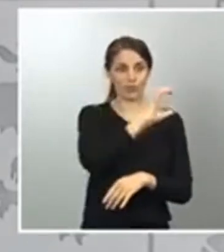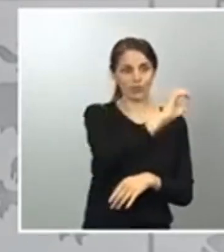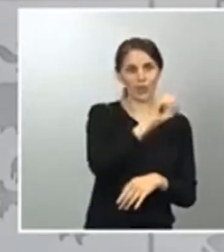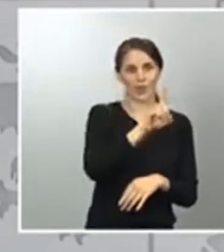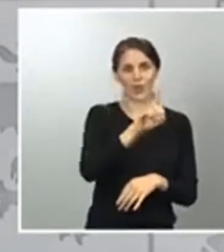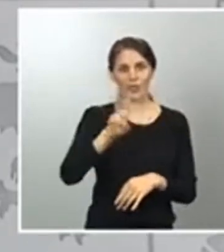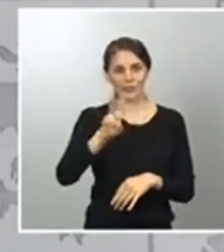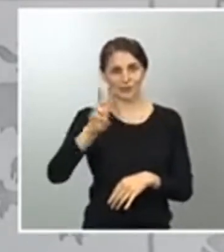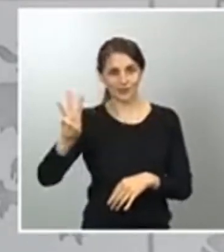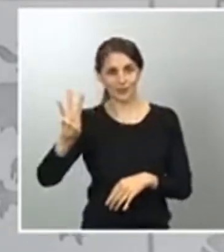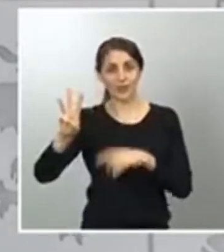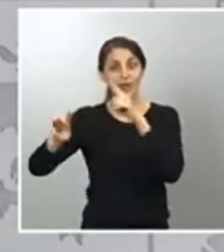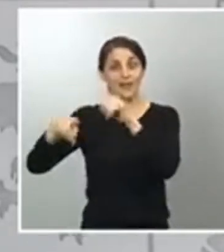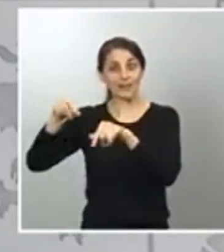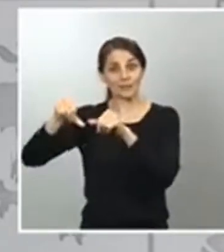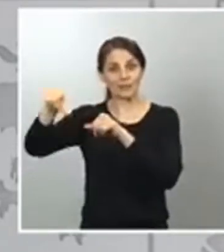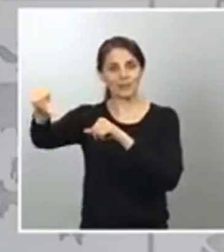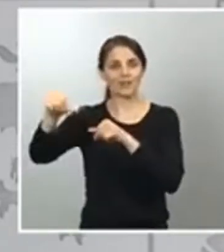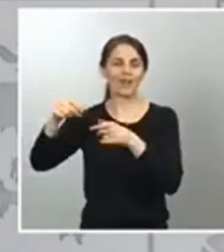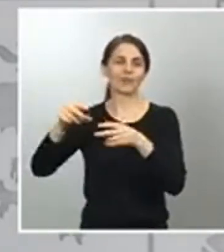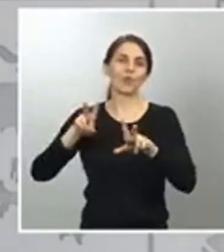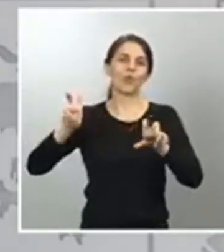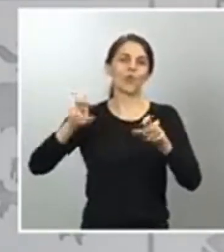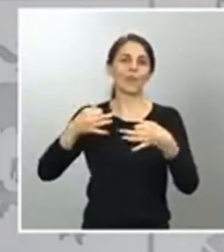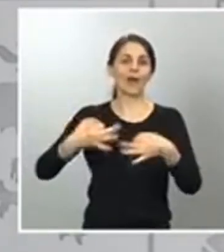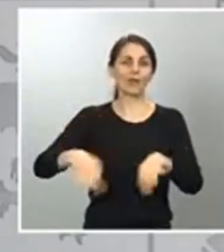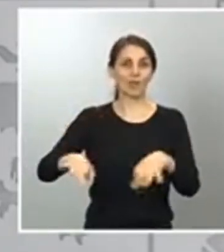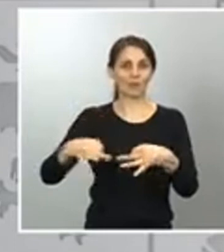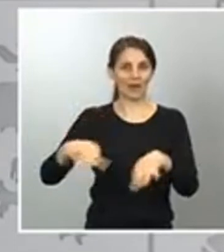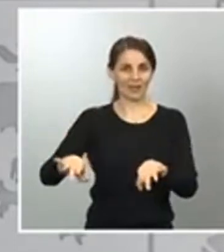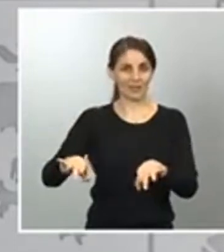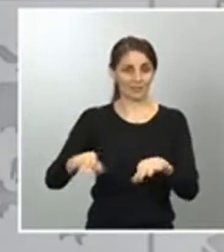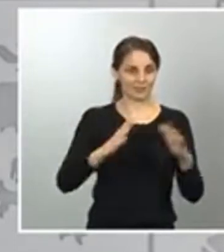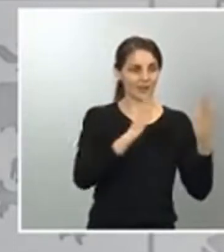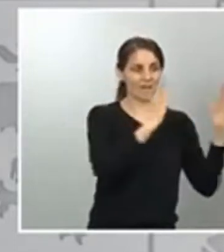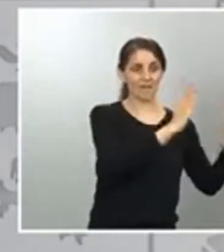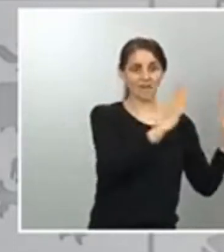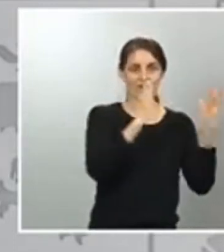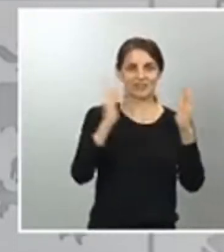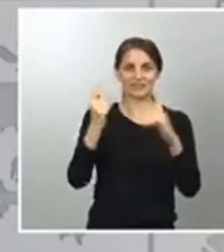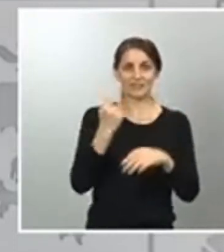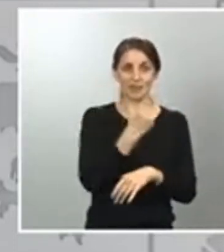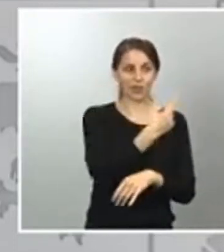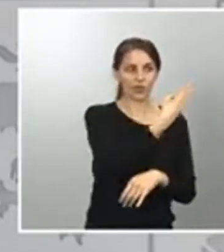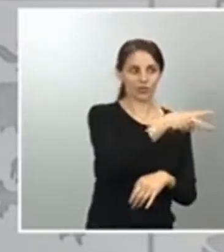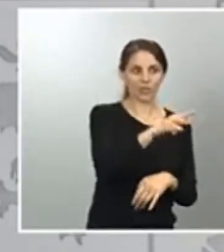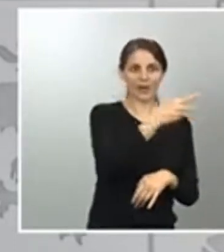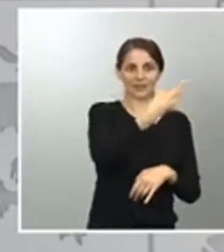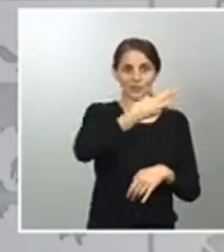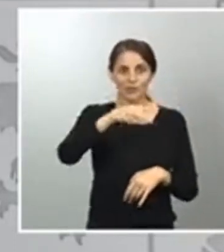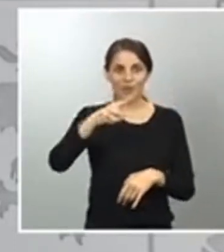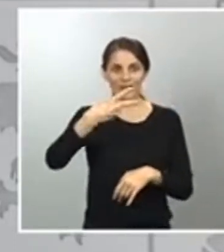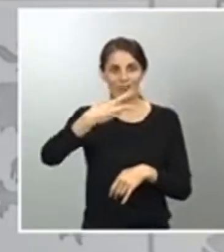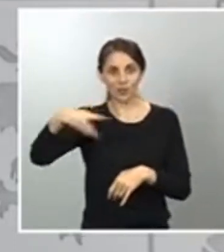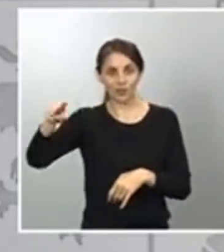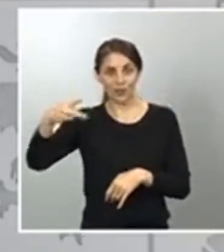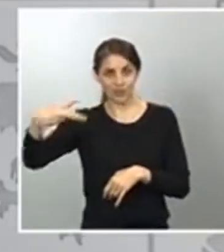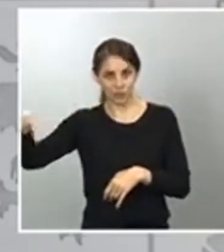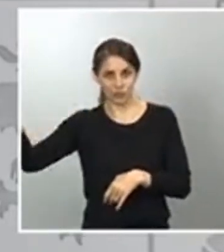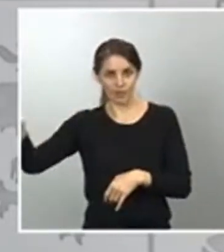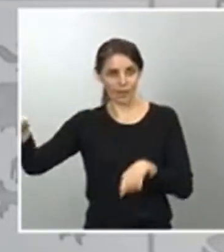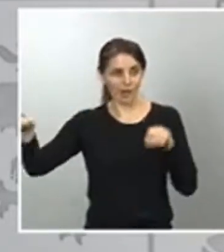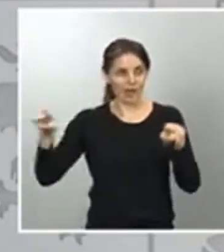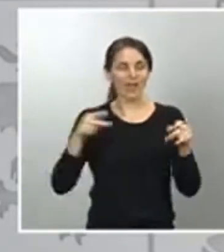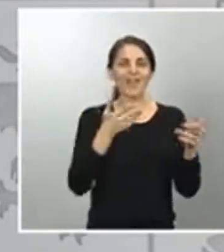normalidad, cada una de las fases como mínimo durará 2 semanas, estará su evaluación sujeta a una serie de